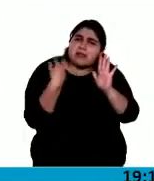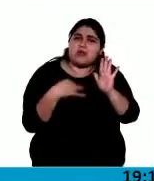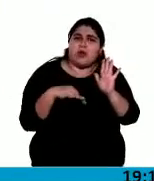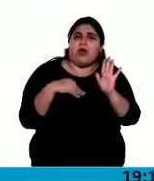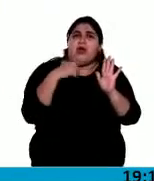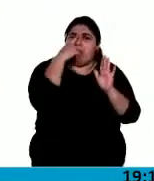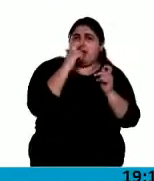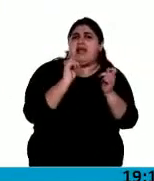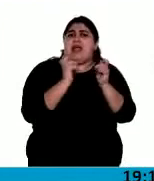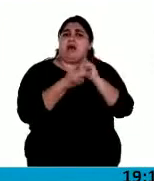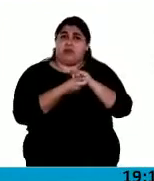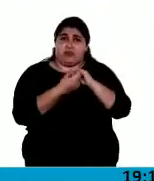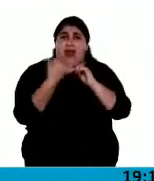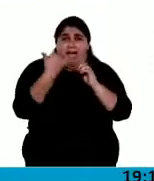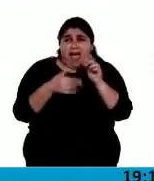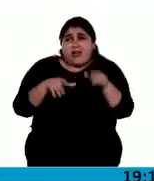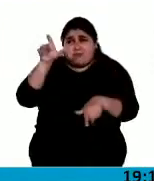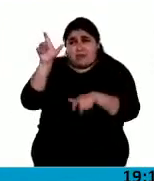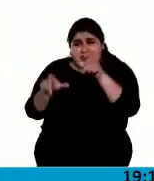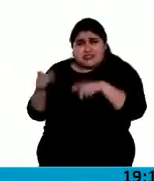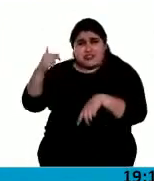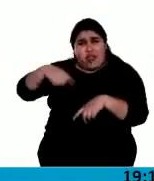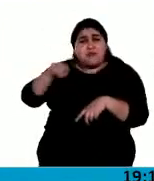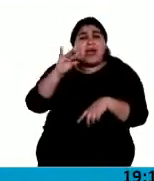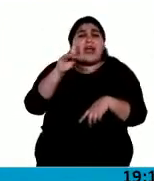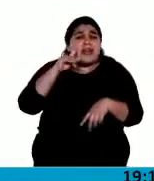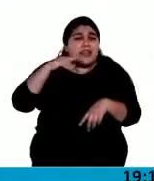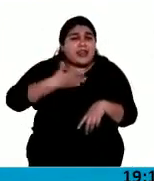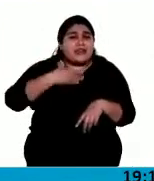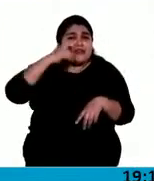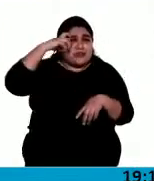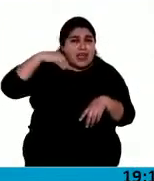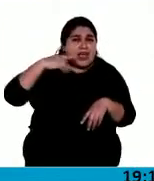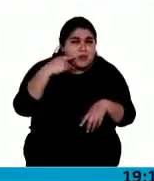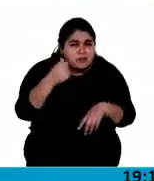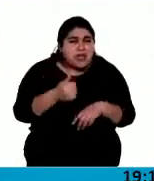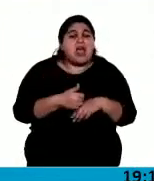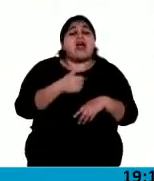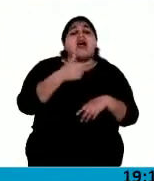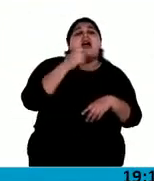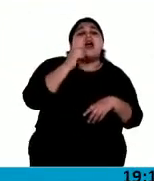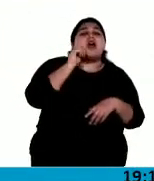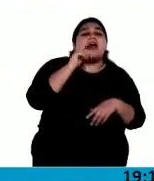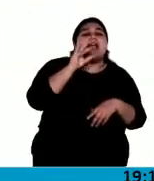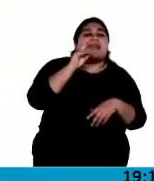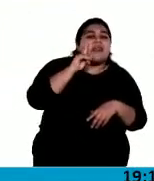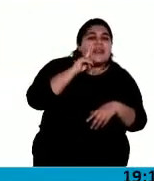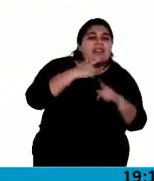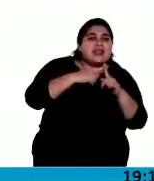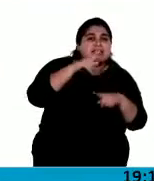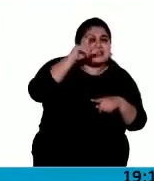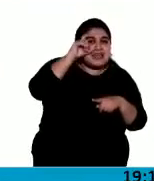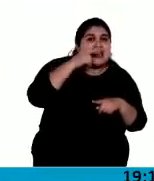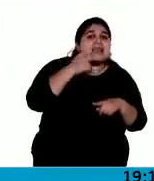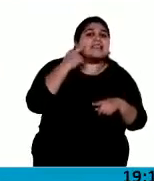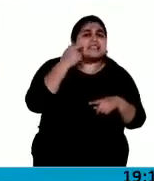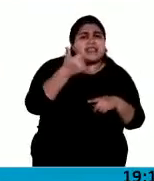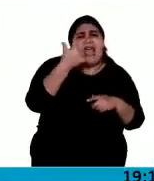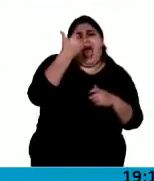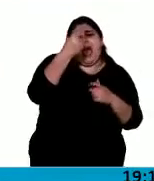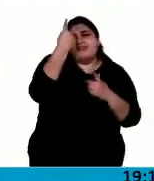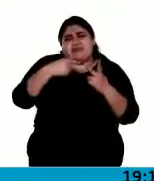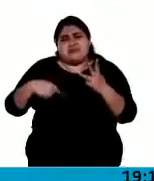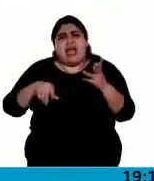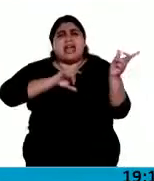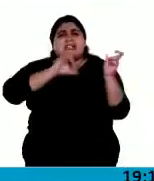hay gente que tiene dicen ya que tiene glosó fobia que tiene dislexia y otras tantas trastornos de la expresión